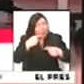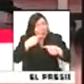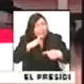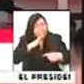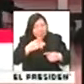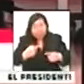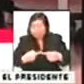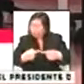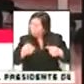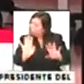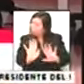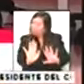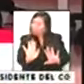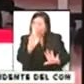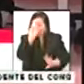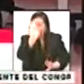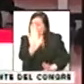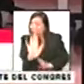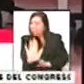este momento.